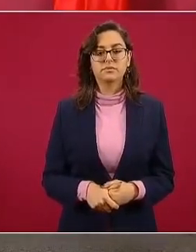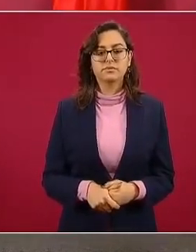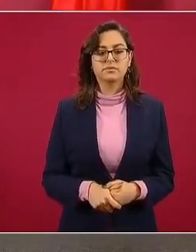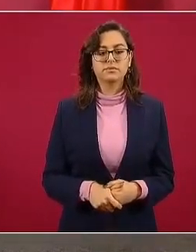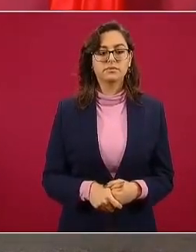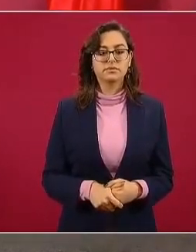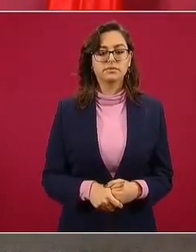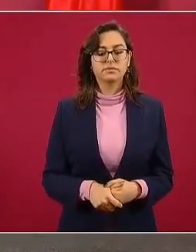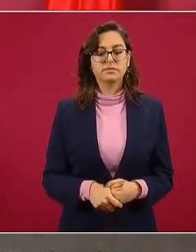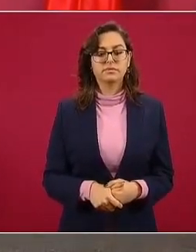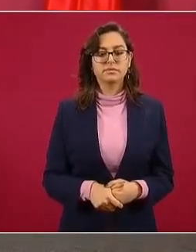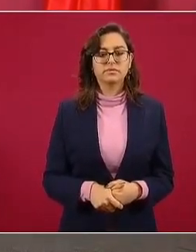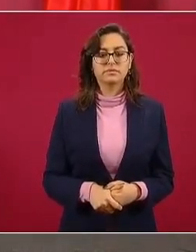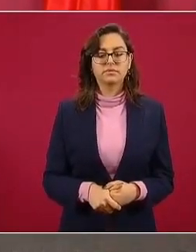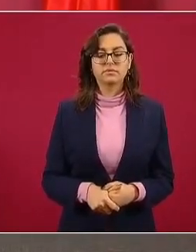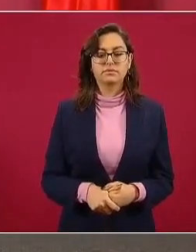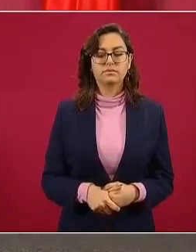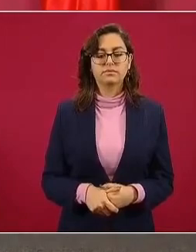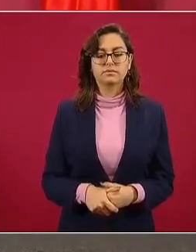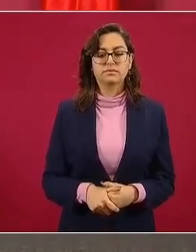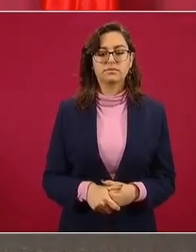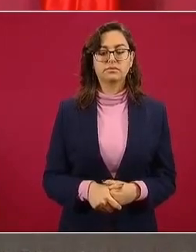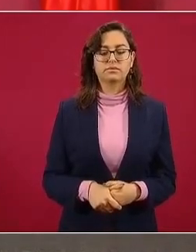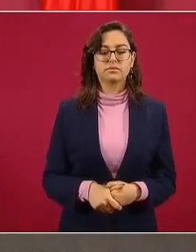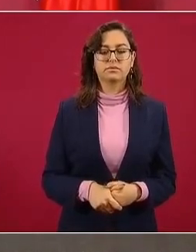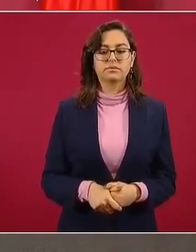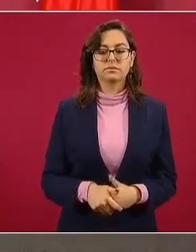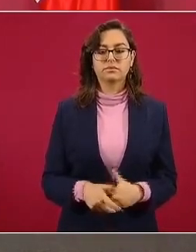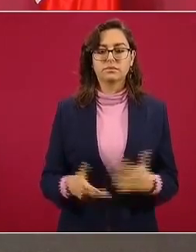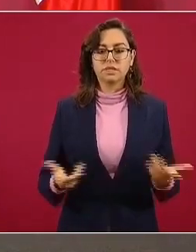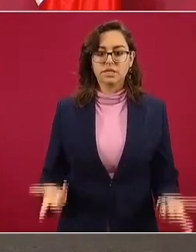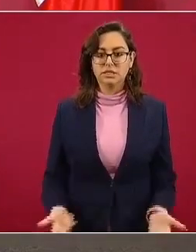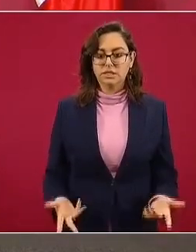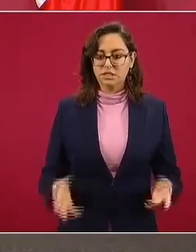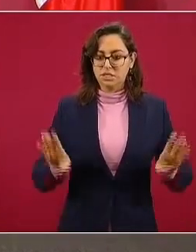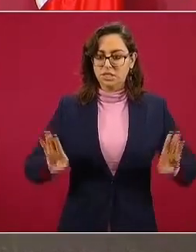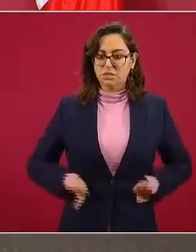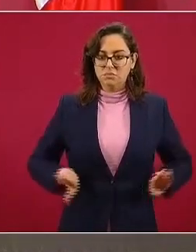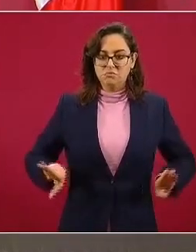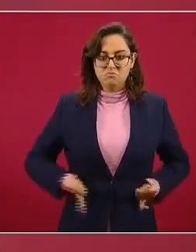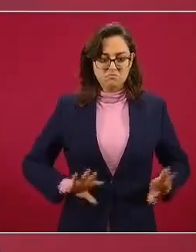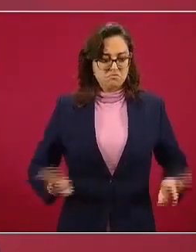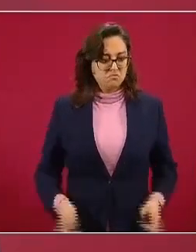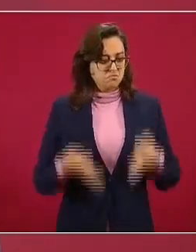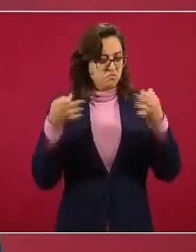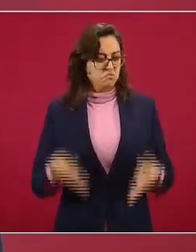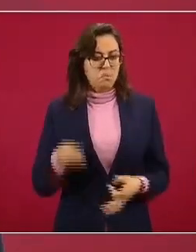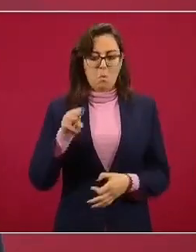que pusiera en duda nuestra integridad moral,